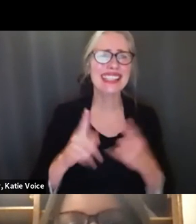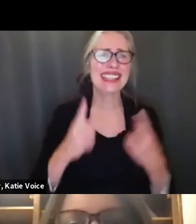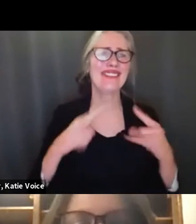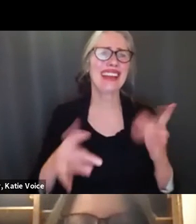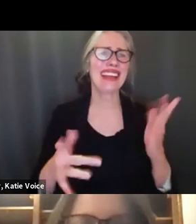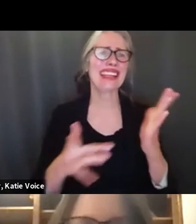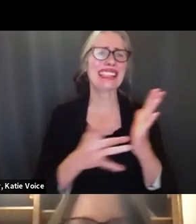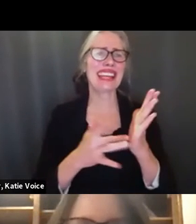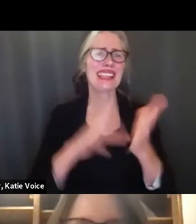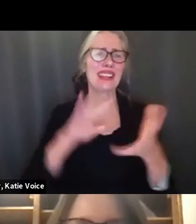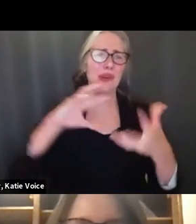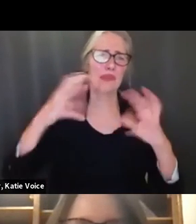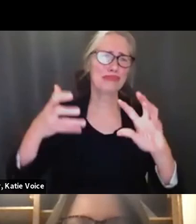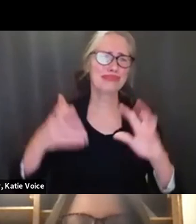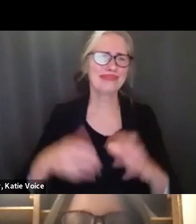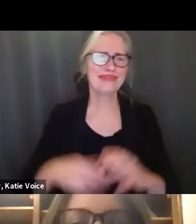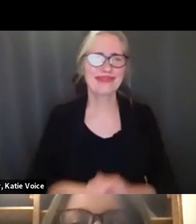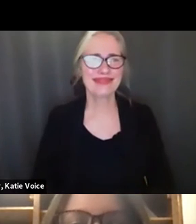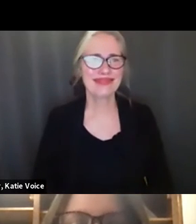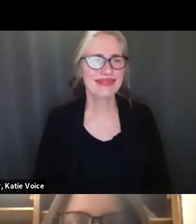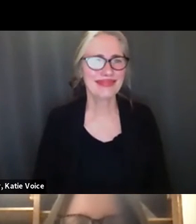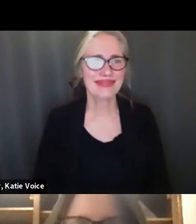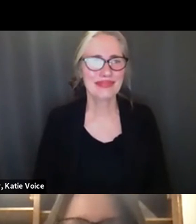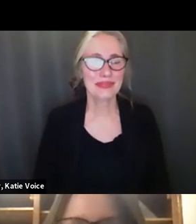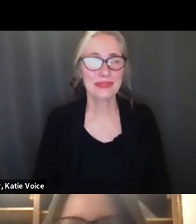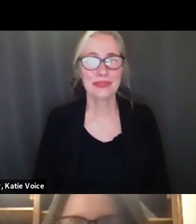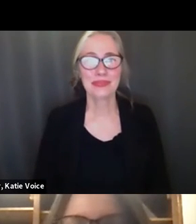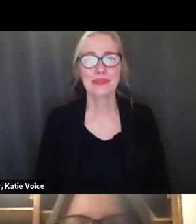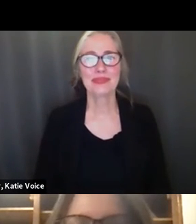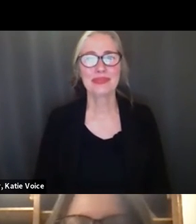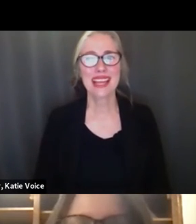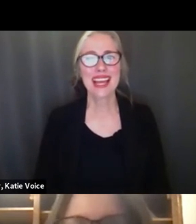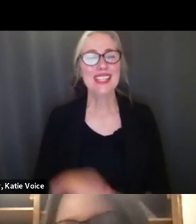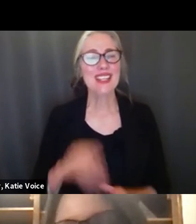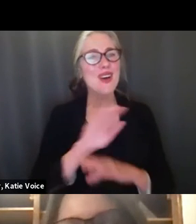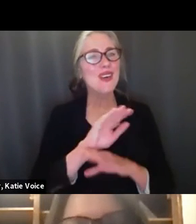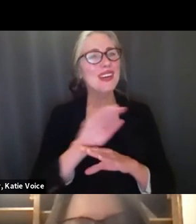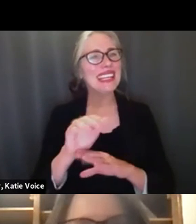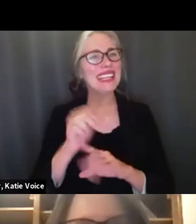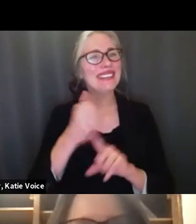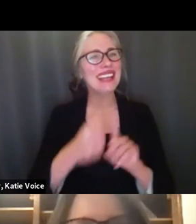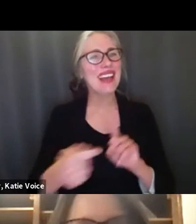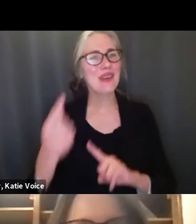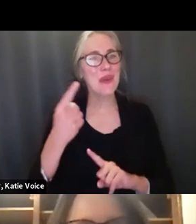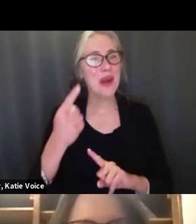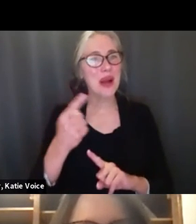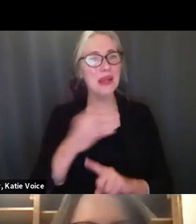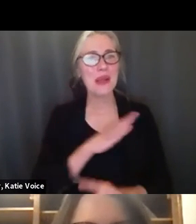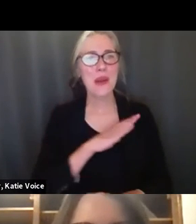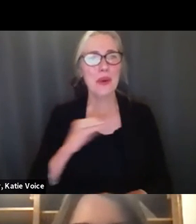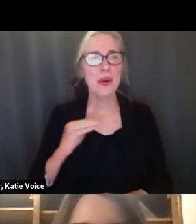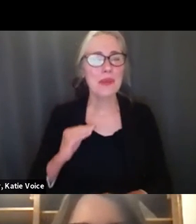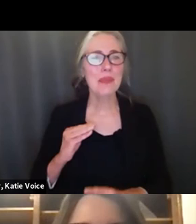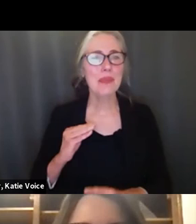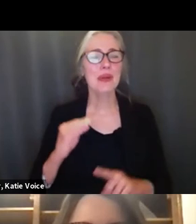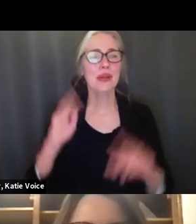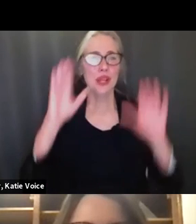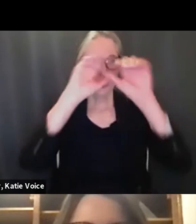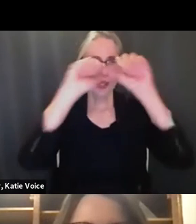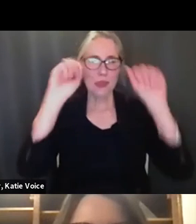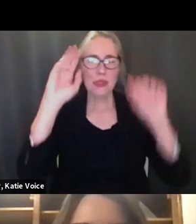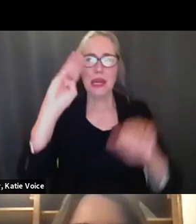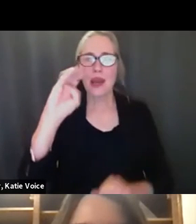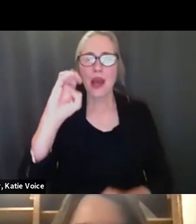Hemos tenido problemas técnicos, así que me disculpan. Bueno, pues buenas noches a todos, miembros del Consejo,